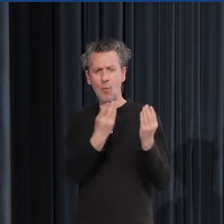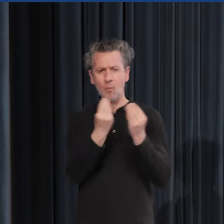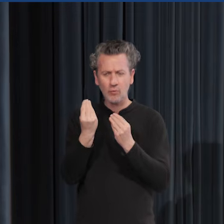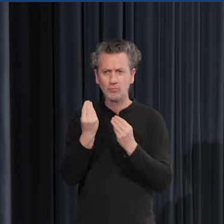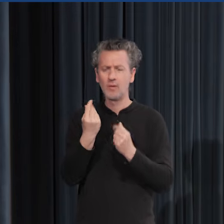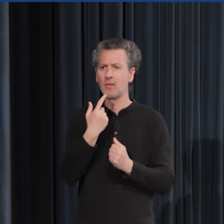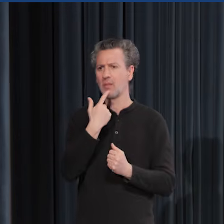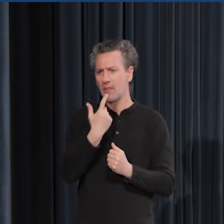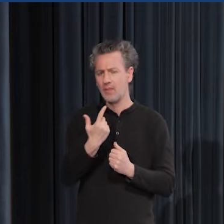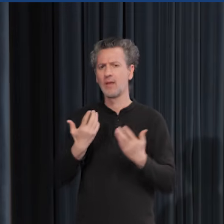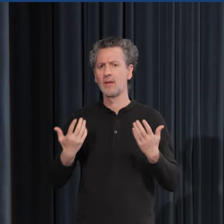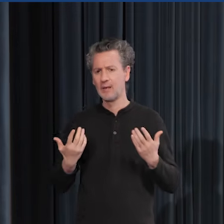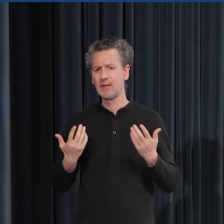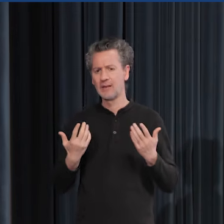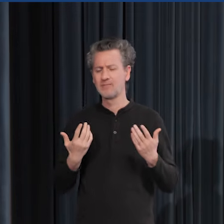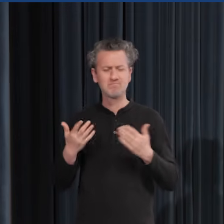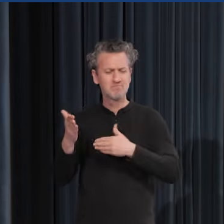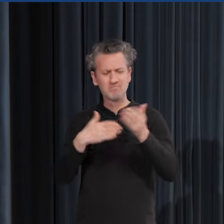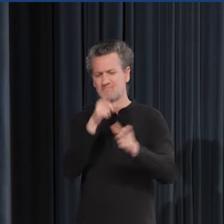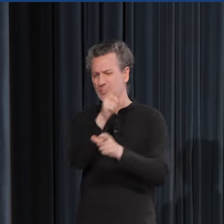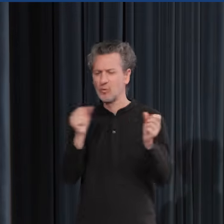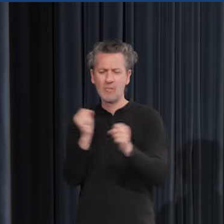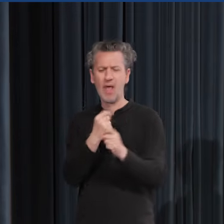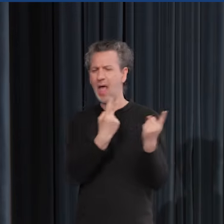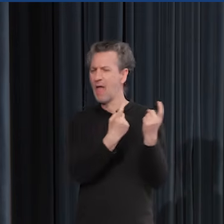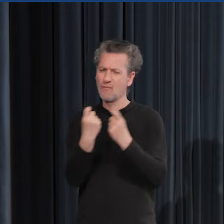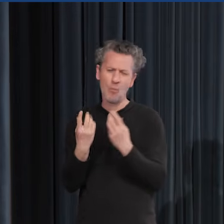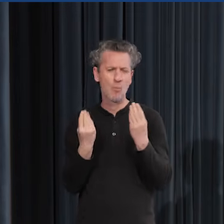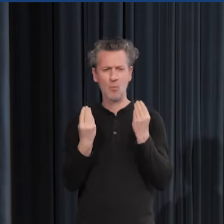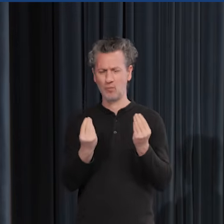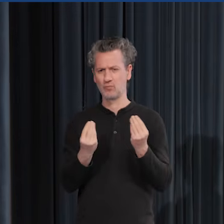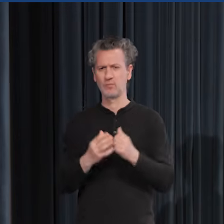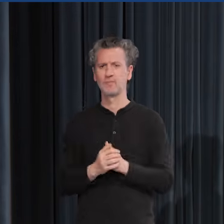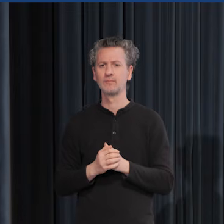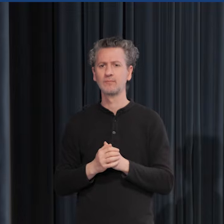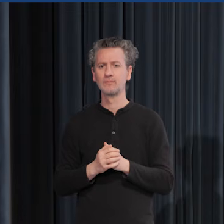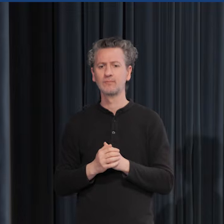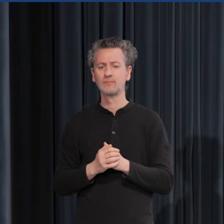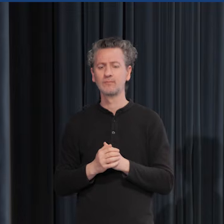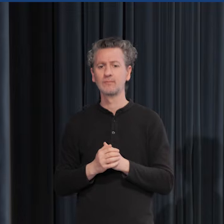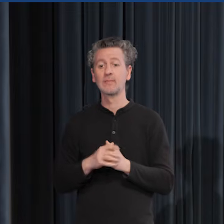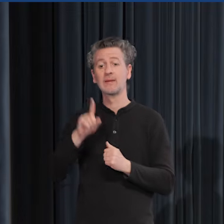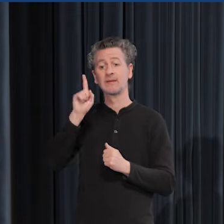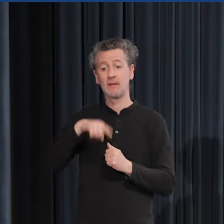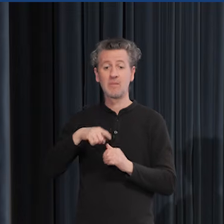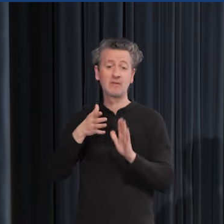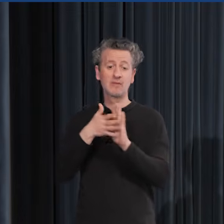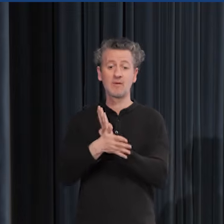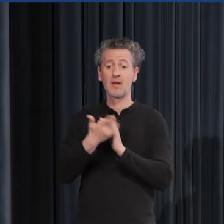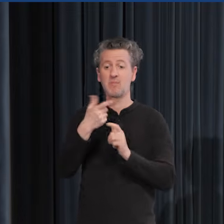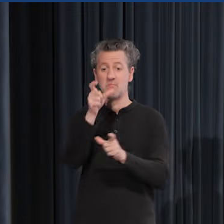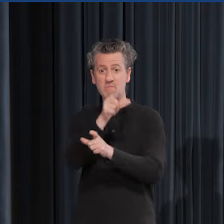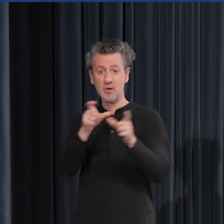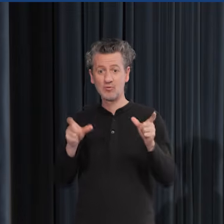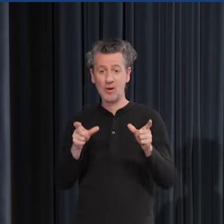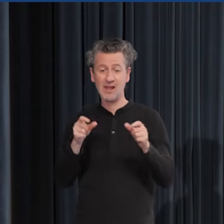que se necesita muchísima mano de obra. Todo eso está implicando también, por ejemplo, cambios en la